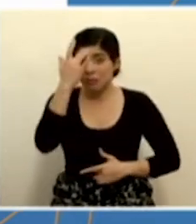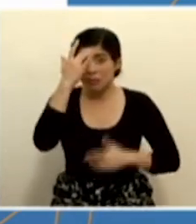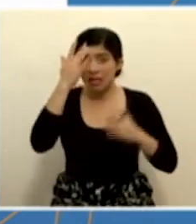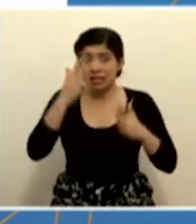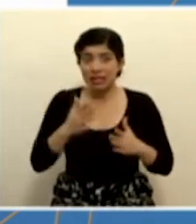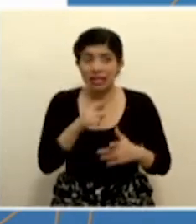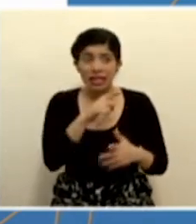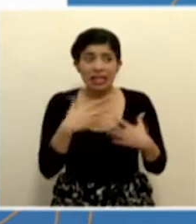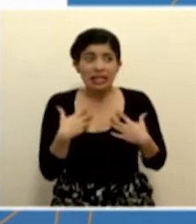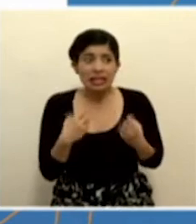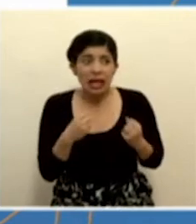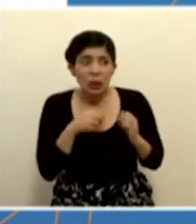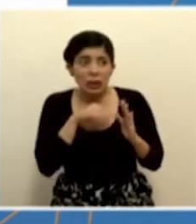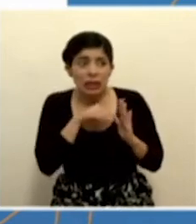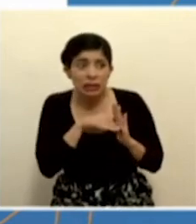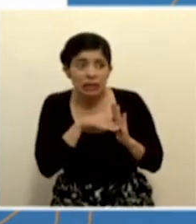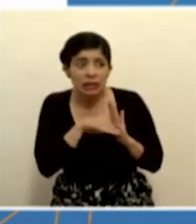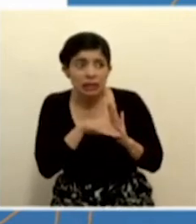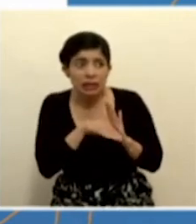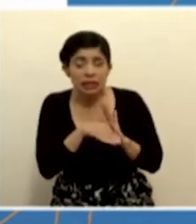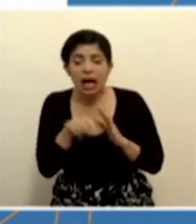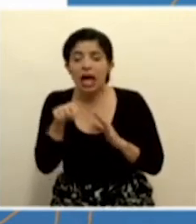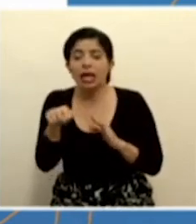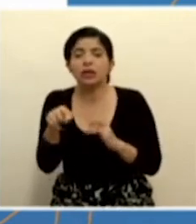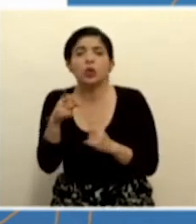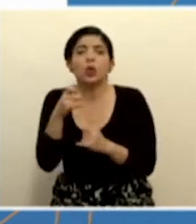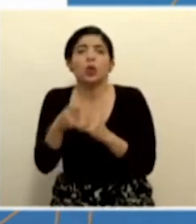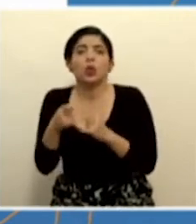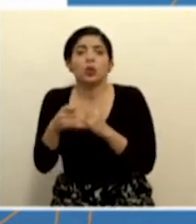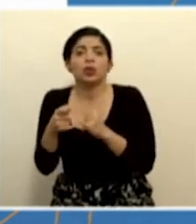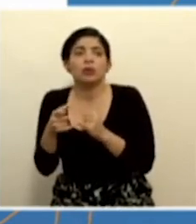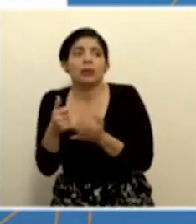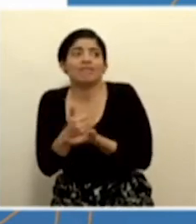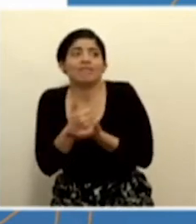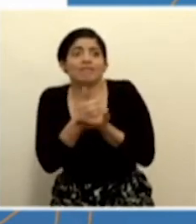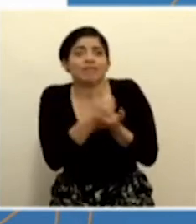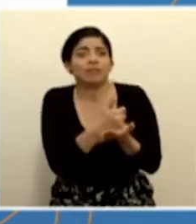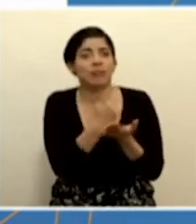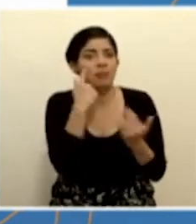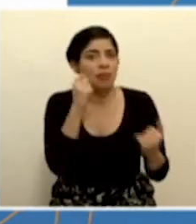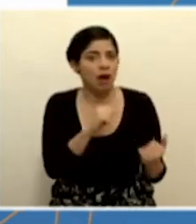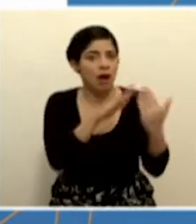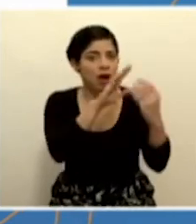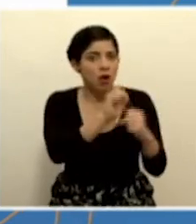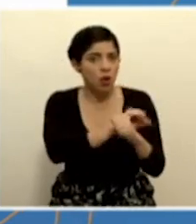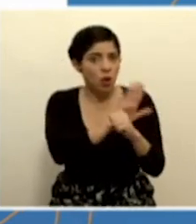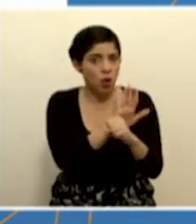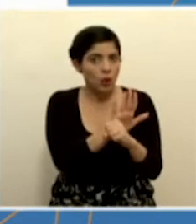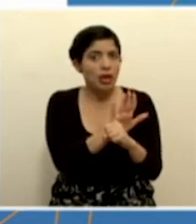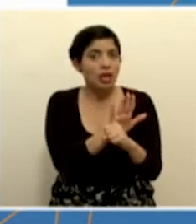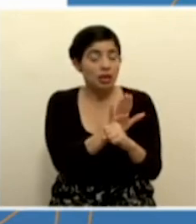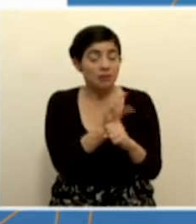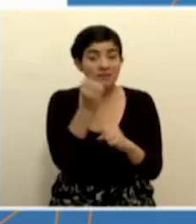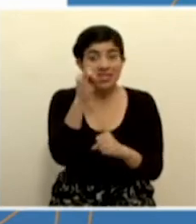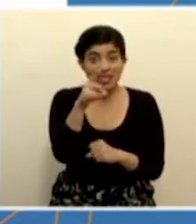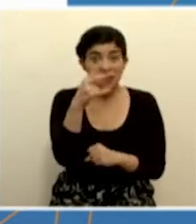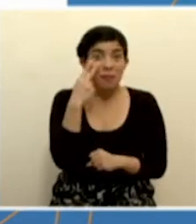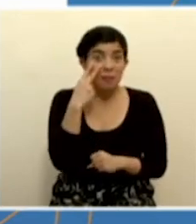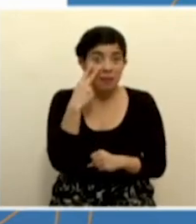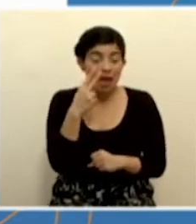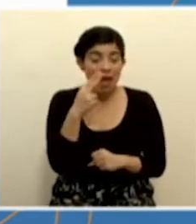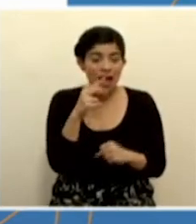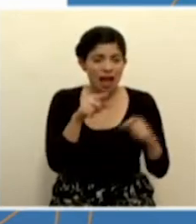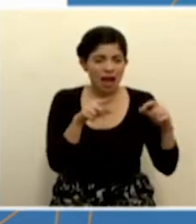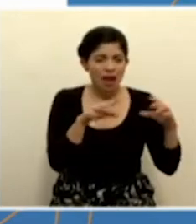este es el último arma que tenemos para poder enfrentar al cobit y realmente si ustedes ven ahí tenemos